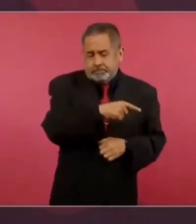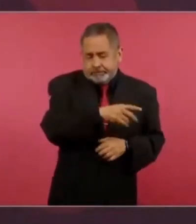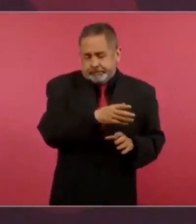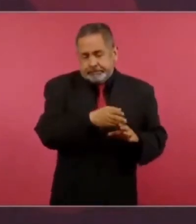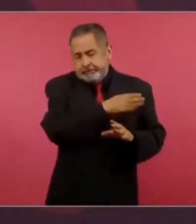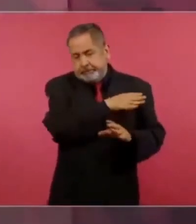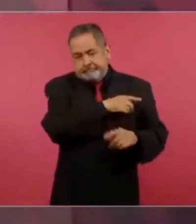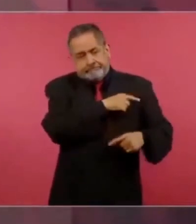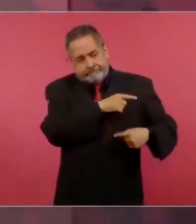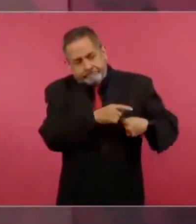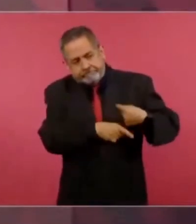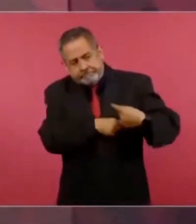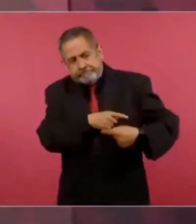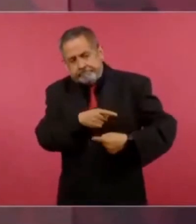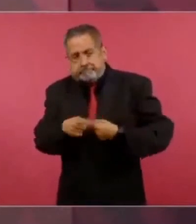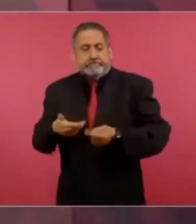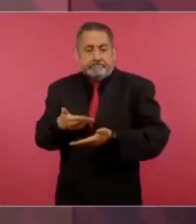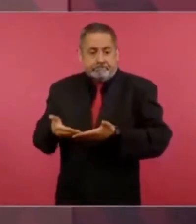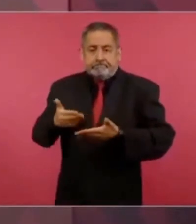nunca vista.